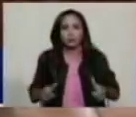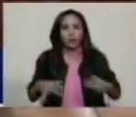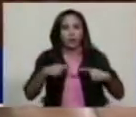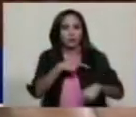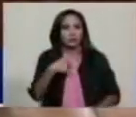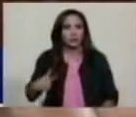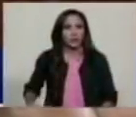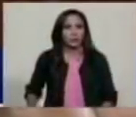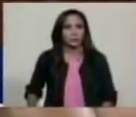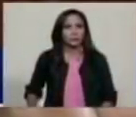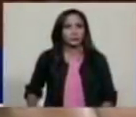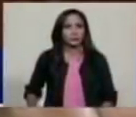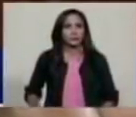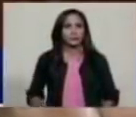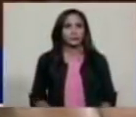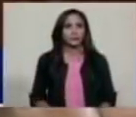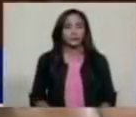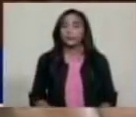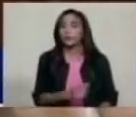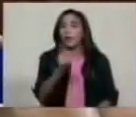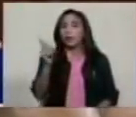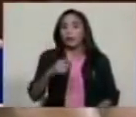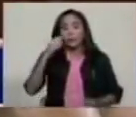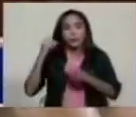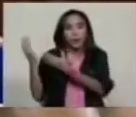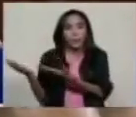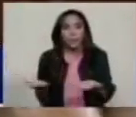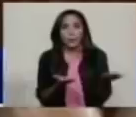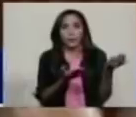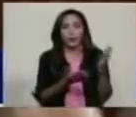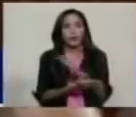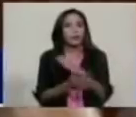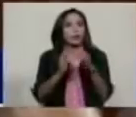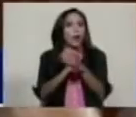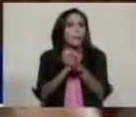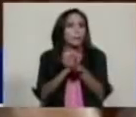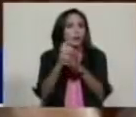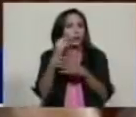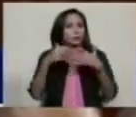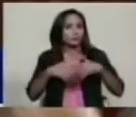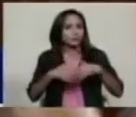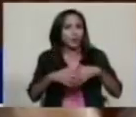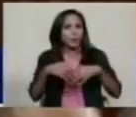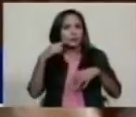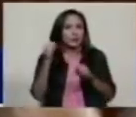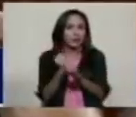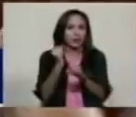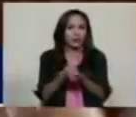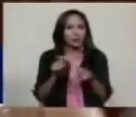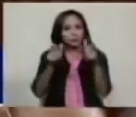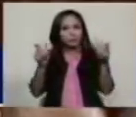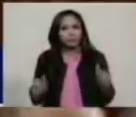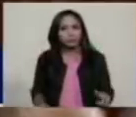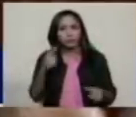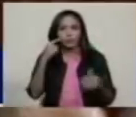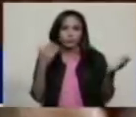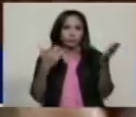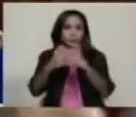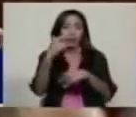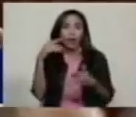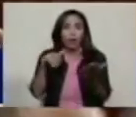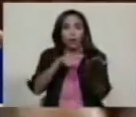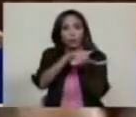También damos la más cordial bienvenida a todos los amigos empresariales para que vaya a Shanghái